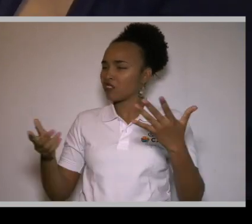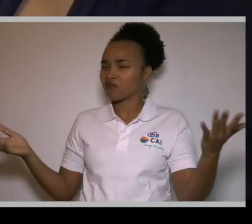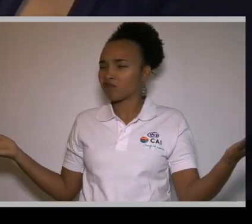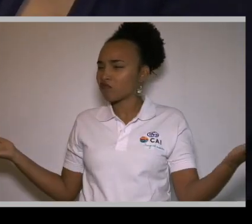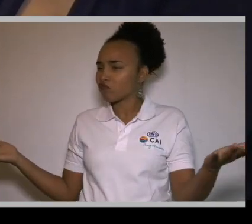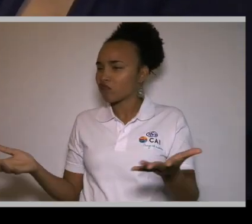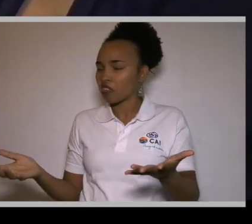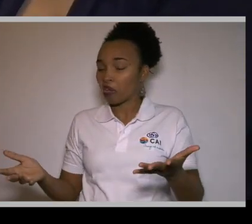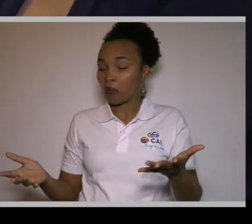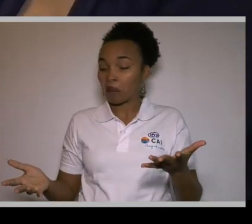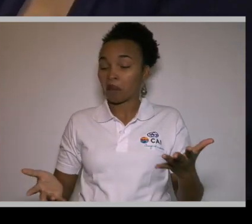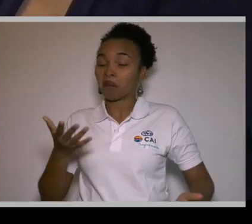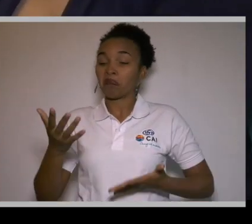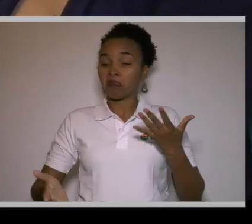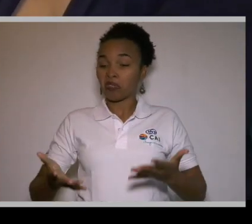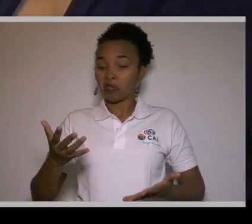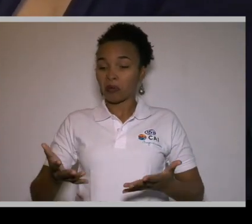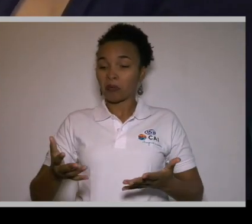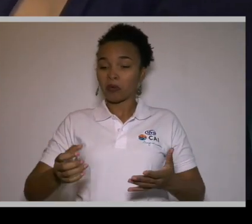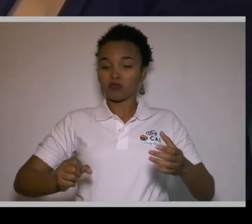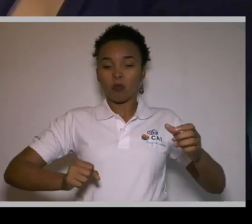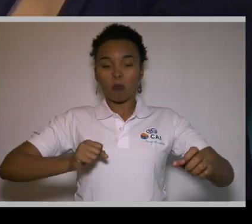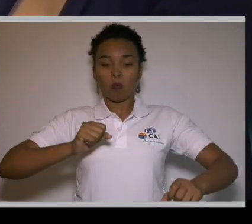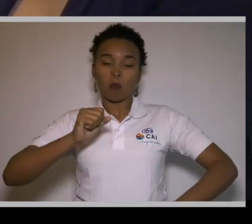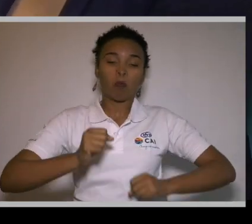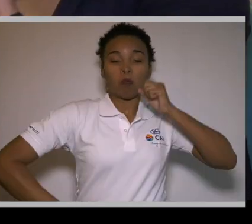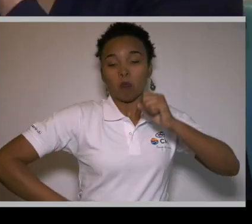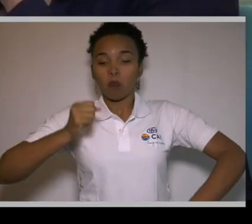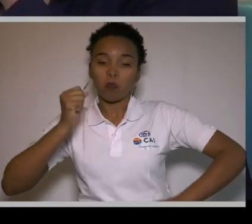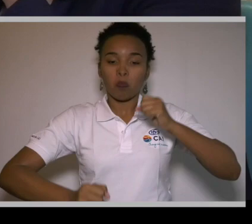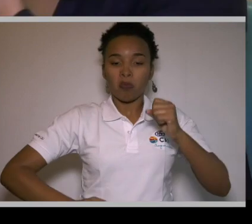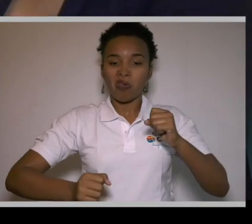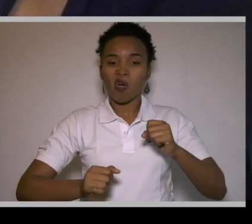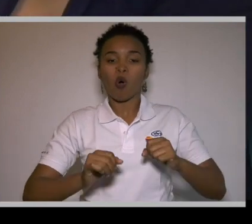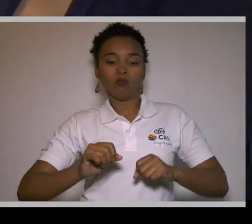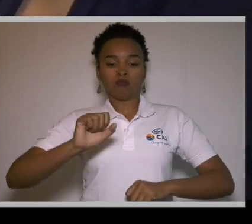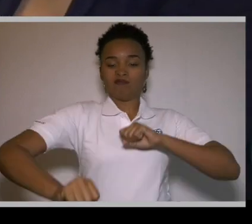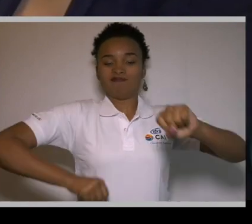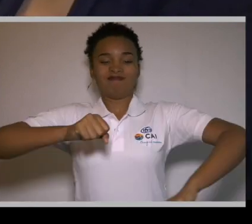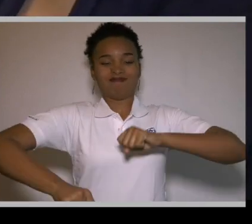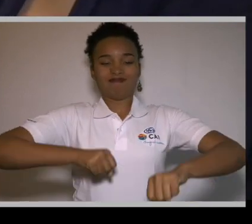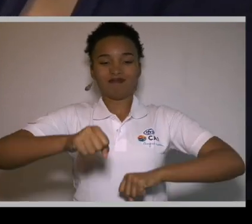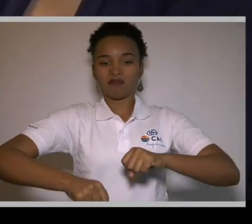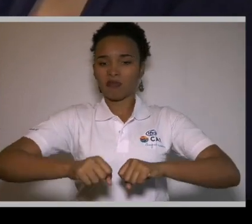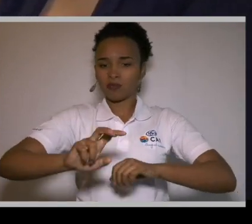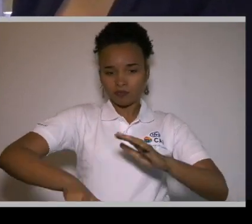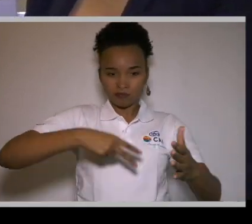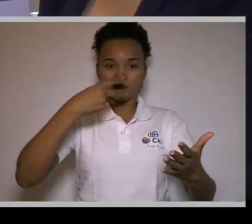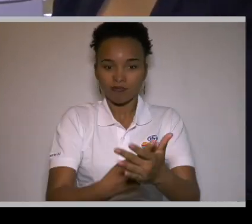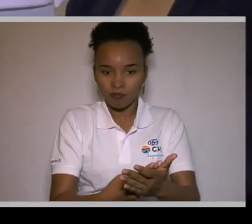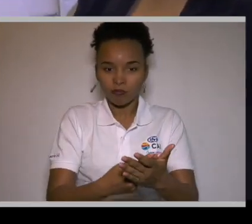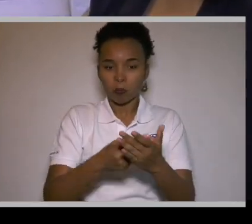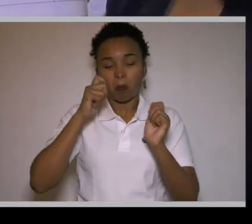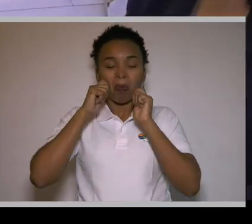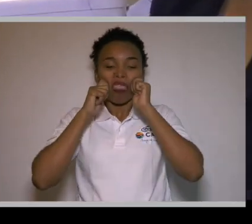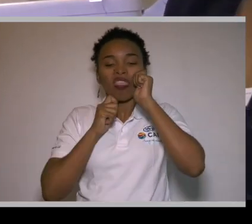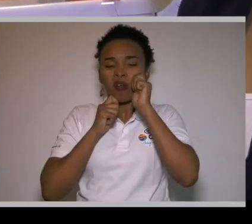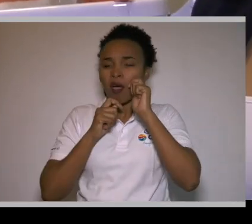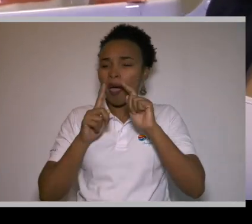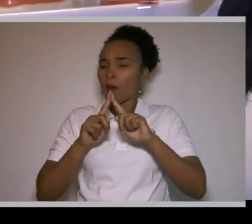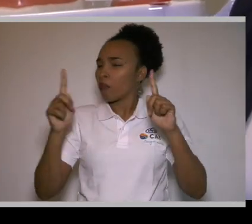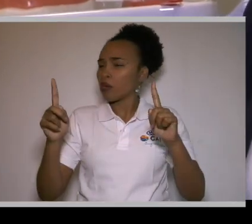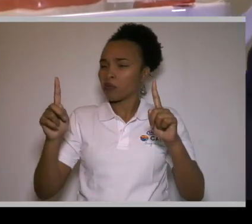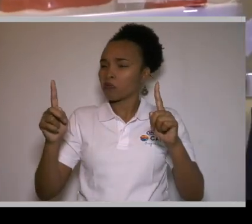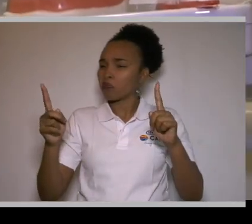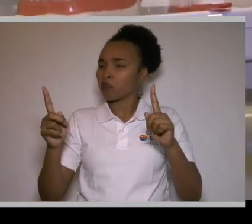también cuando ellos se caen de sus propios pies, golpes de los cara. amiguitos en el colegio peleando. Un balón, quizás